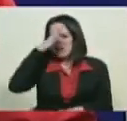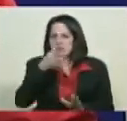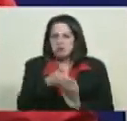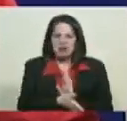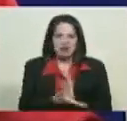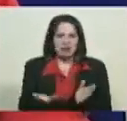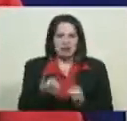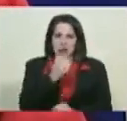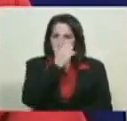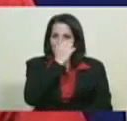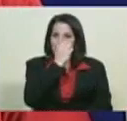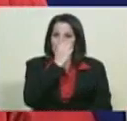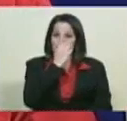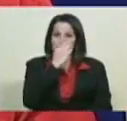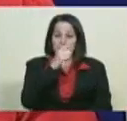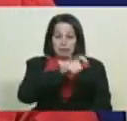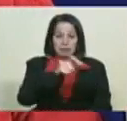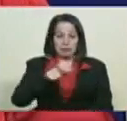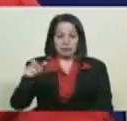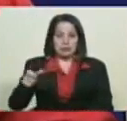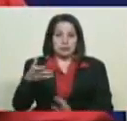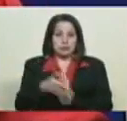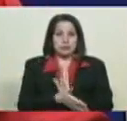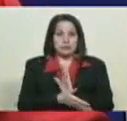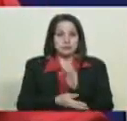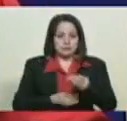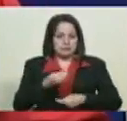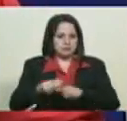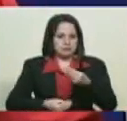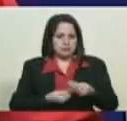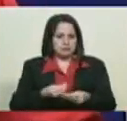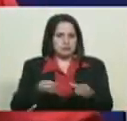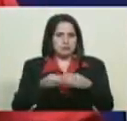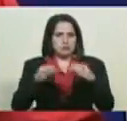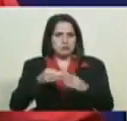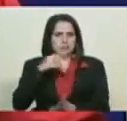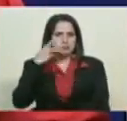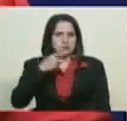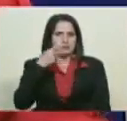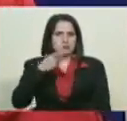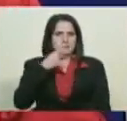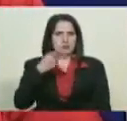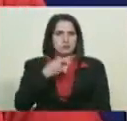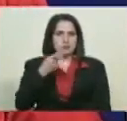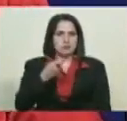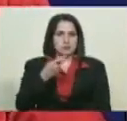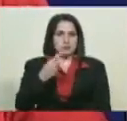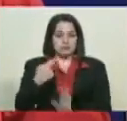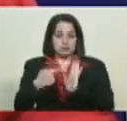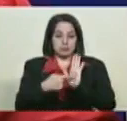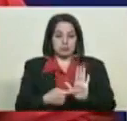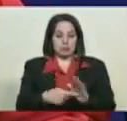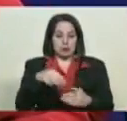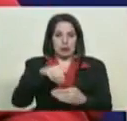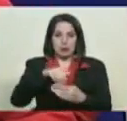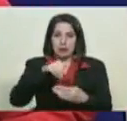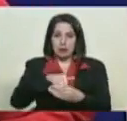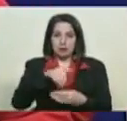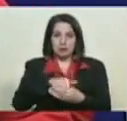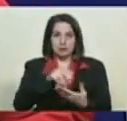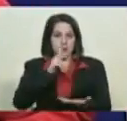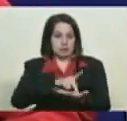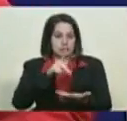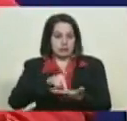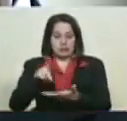gente construye, crea un partido político, hace un partido político con un fin, presentarse en elecciones, ser una alternativa